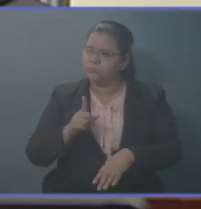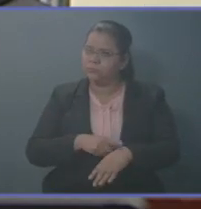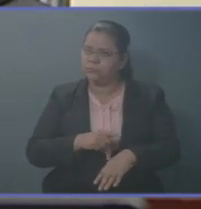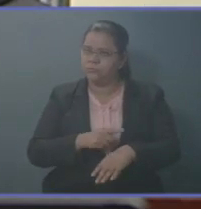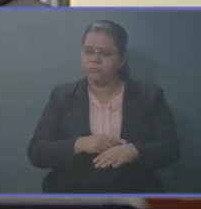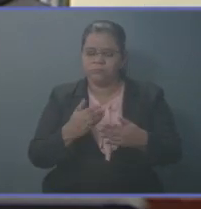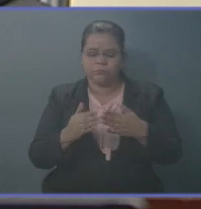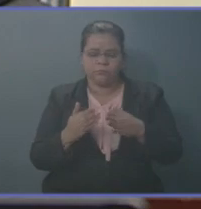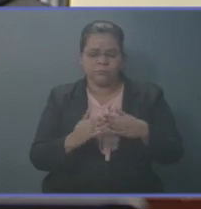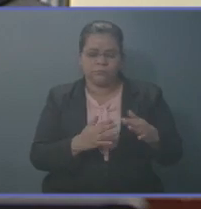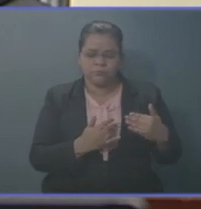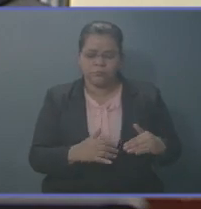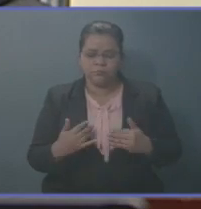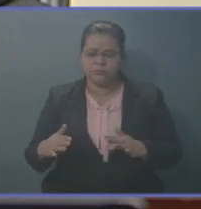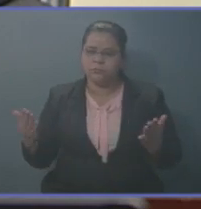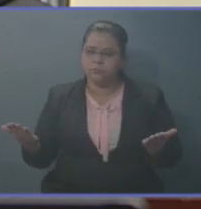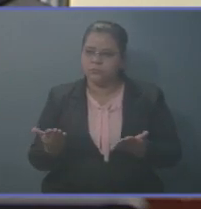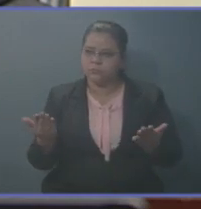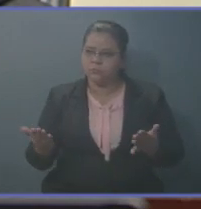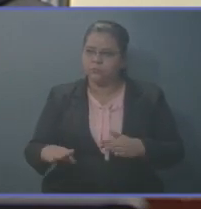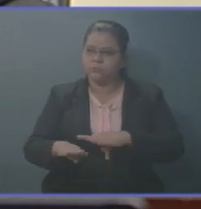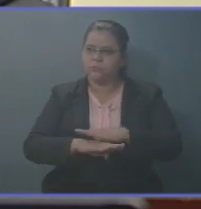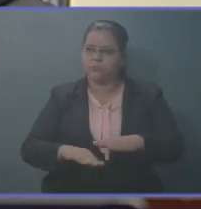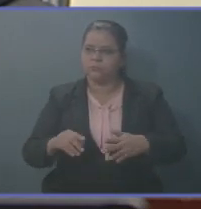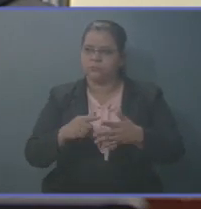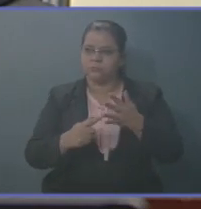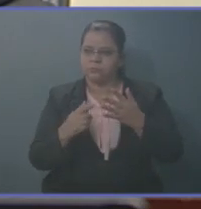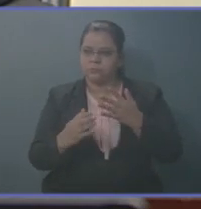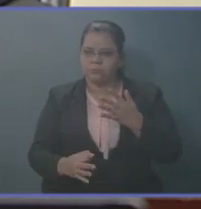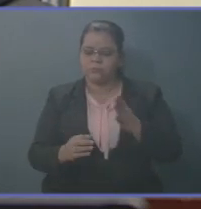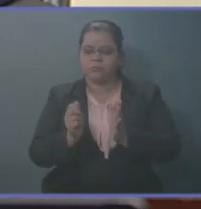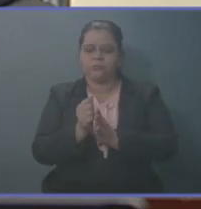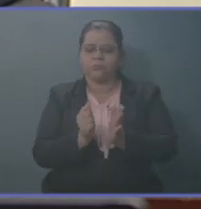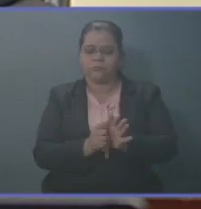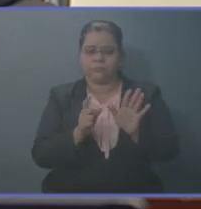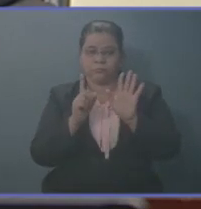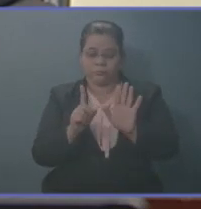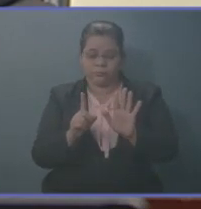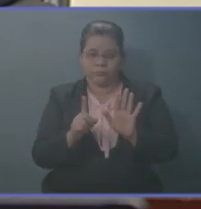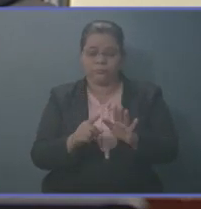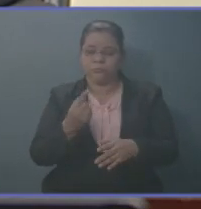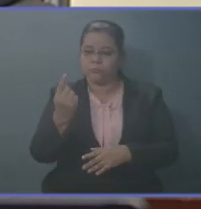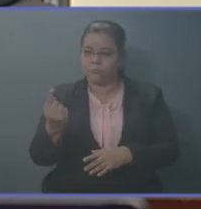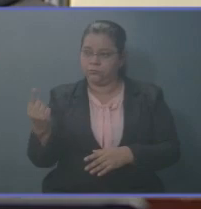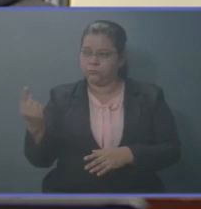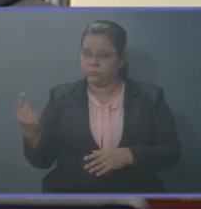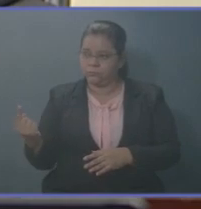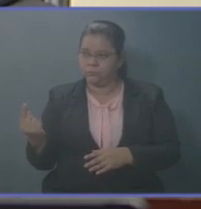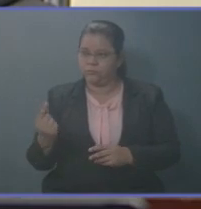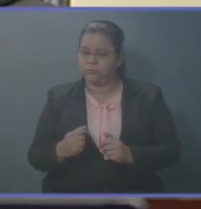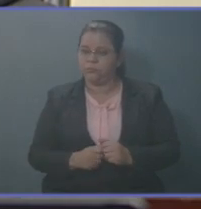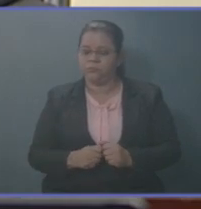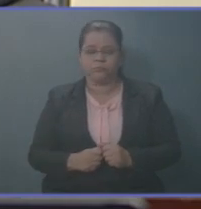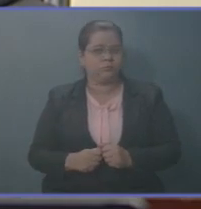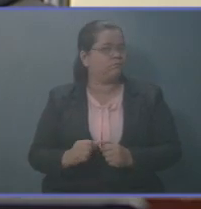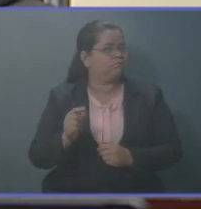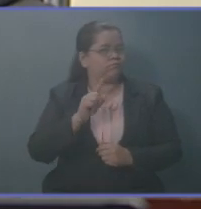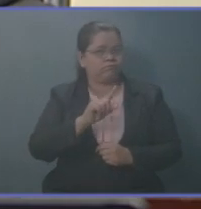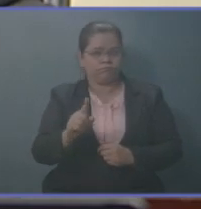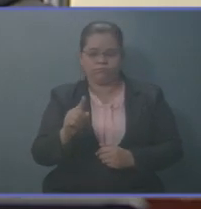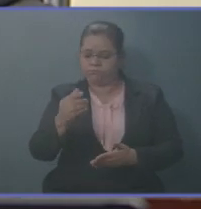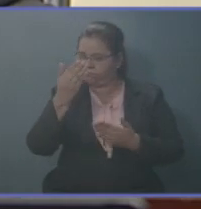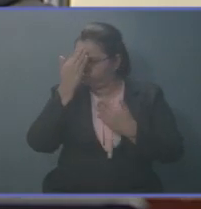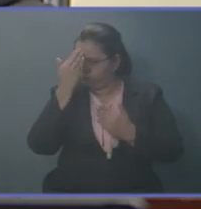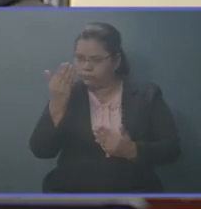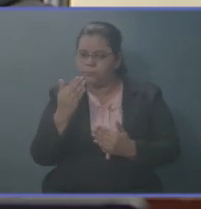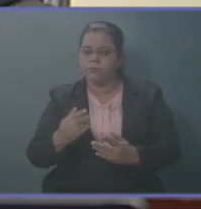distintas actividades realizadas en el marco de este decreto. Artículo 6. La persona que transgreda el control sanitario